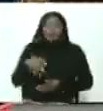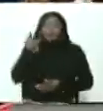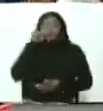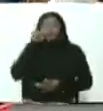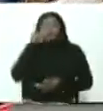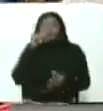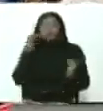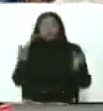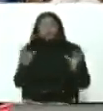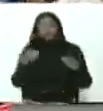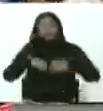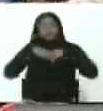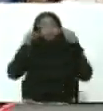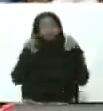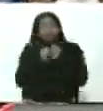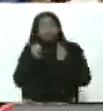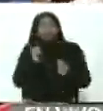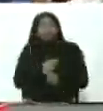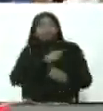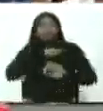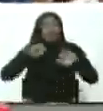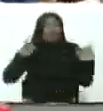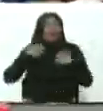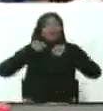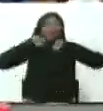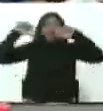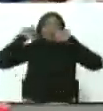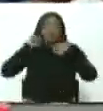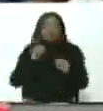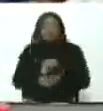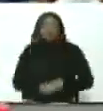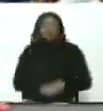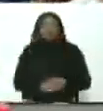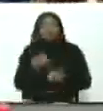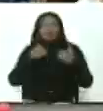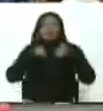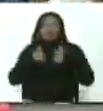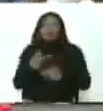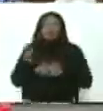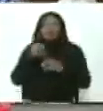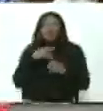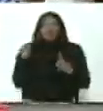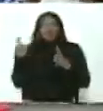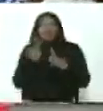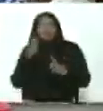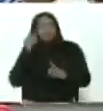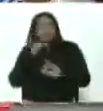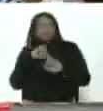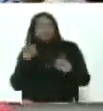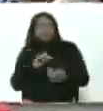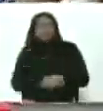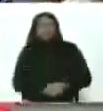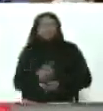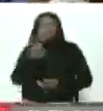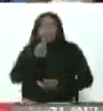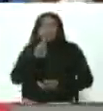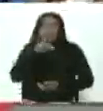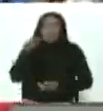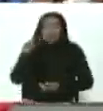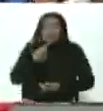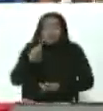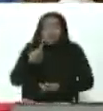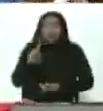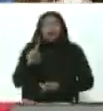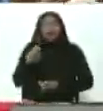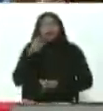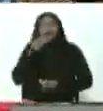de Anzoátegui? Ganamos. Ríndanse que están rodeadas. No.